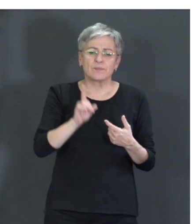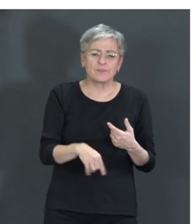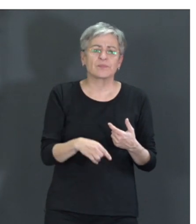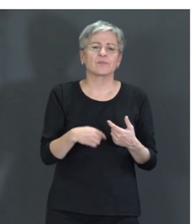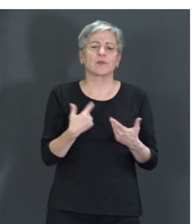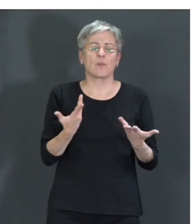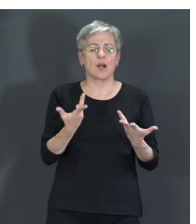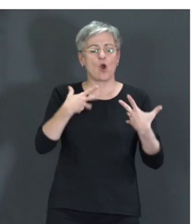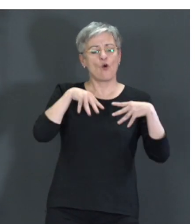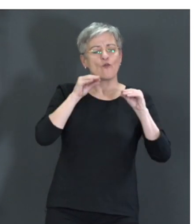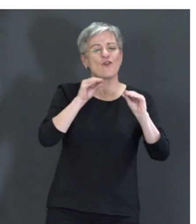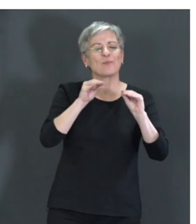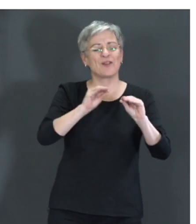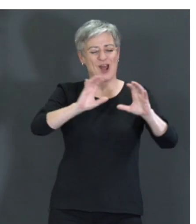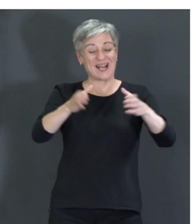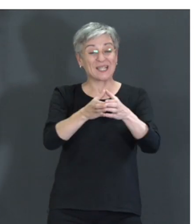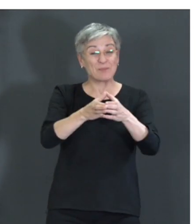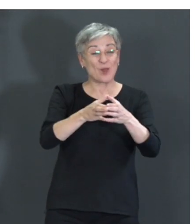la formación de los equipos de emergencia.